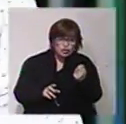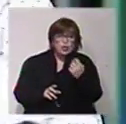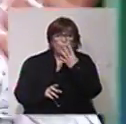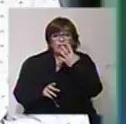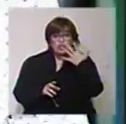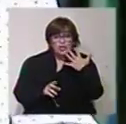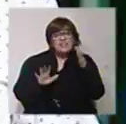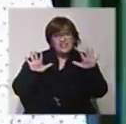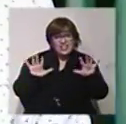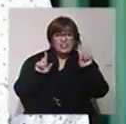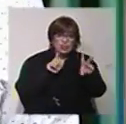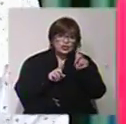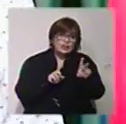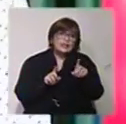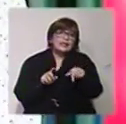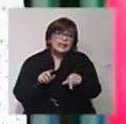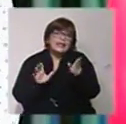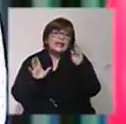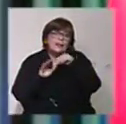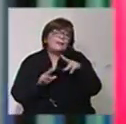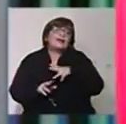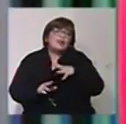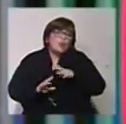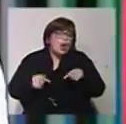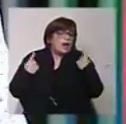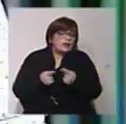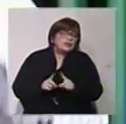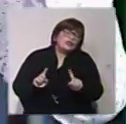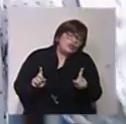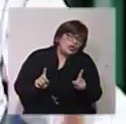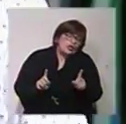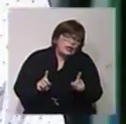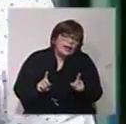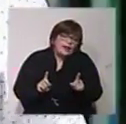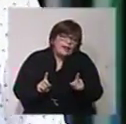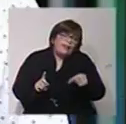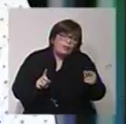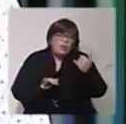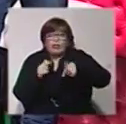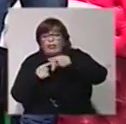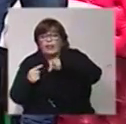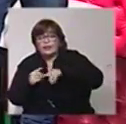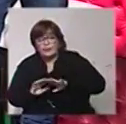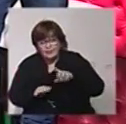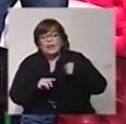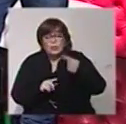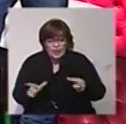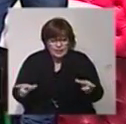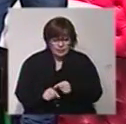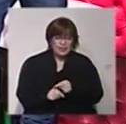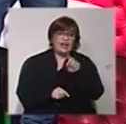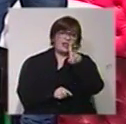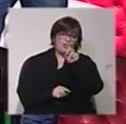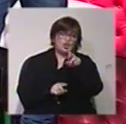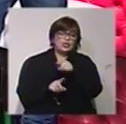pantalla del INPO, por los privados. Y bueno, en esta nosotros podemos tener las repercusiones y lo que pasa en lo después del partido. El post partido a las 12 del mediodía. Exactamente.